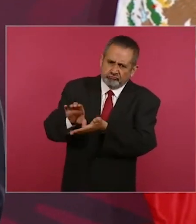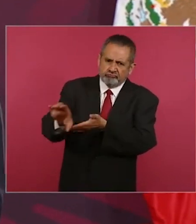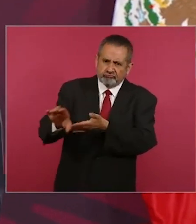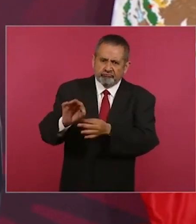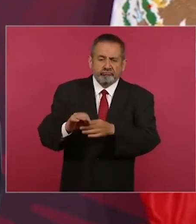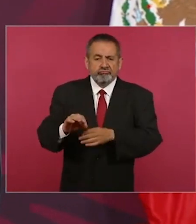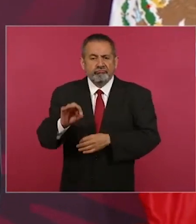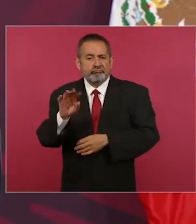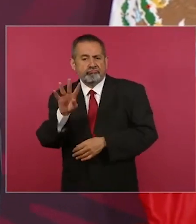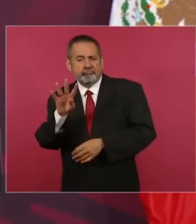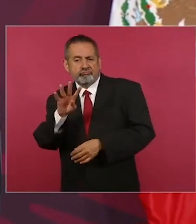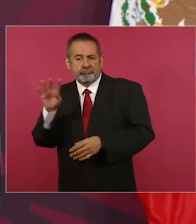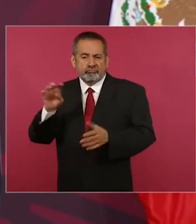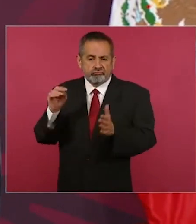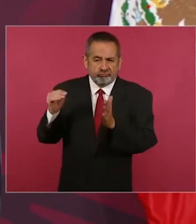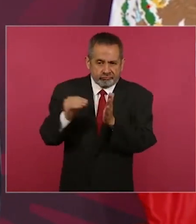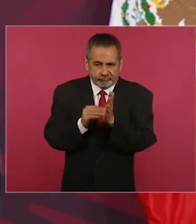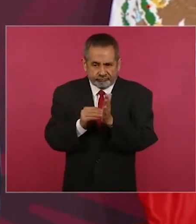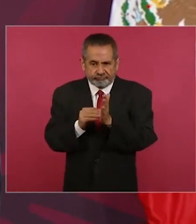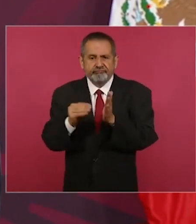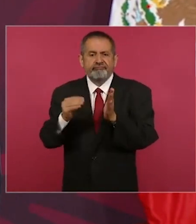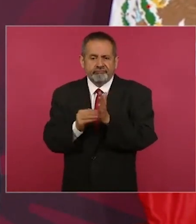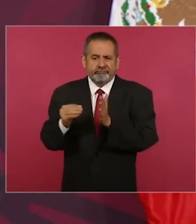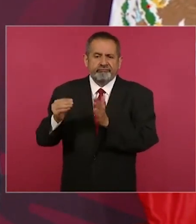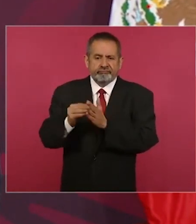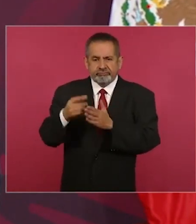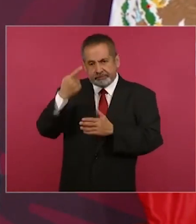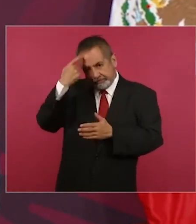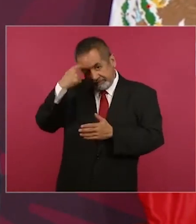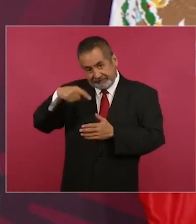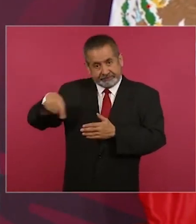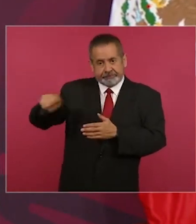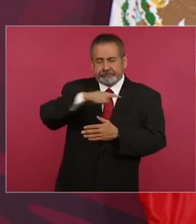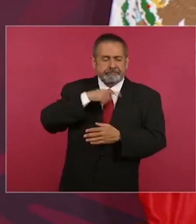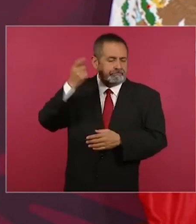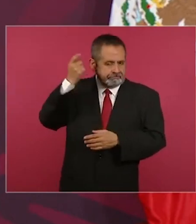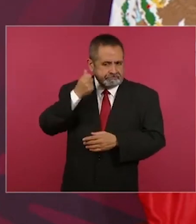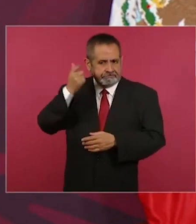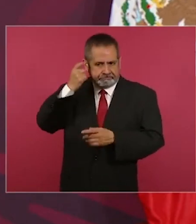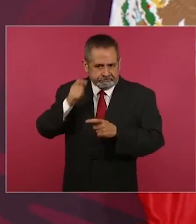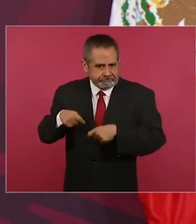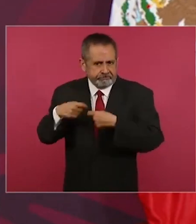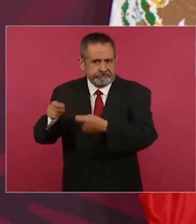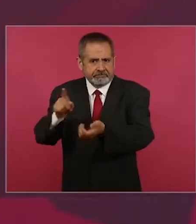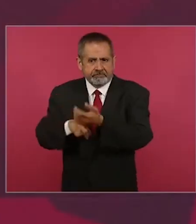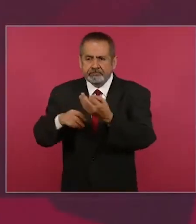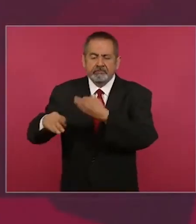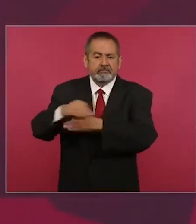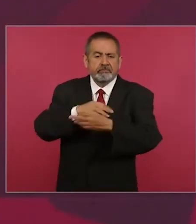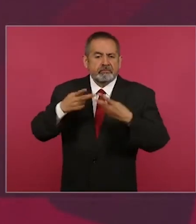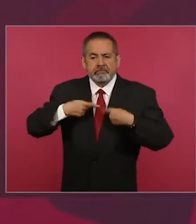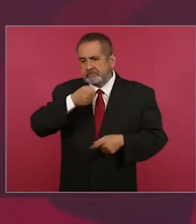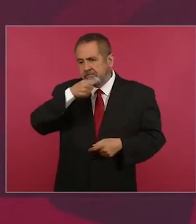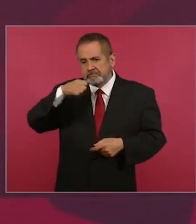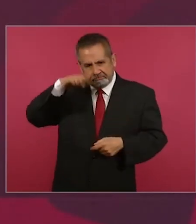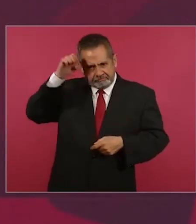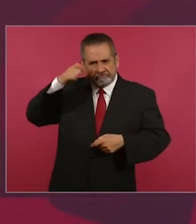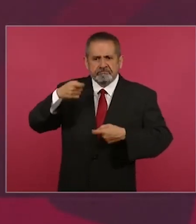de más de 400 mil millones para las pensiones de los adultos mayores.